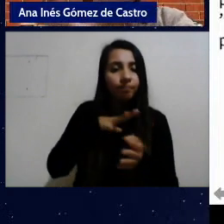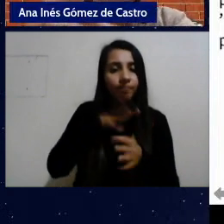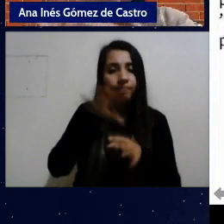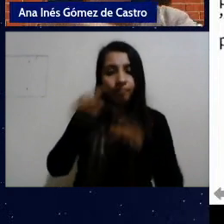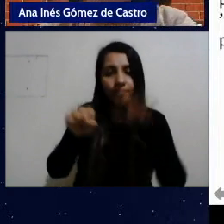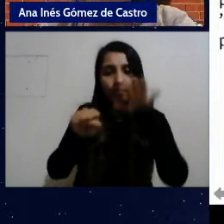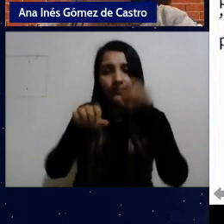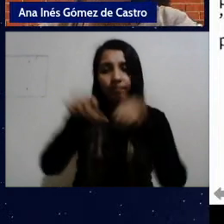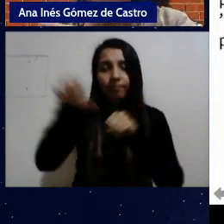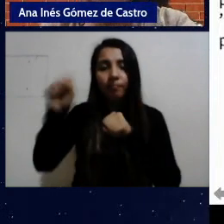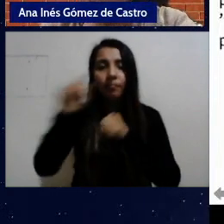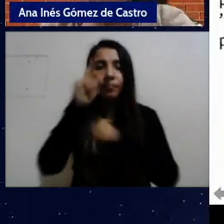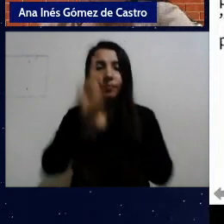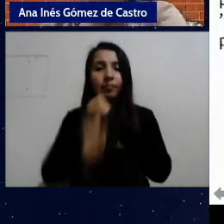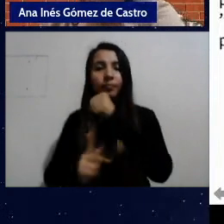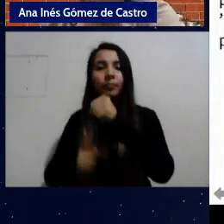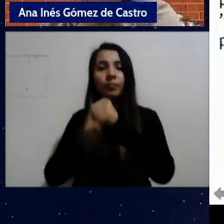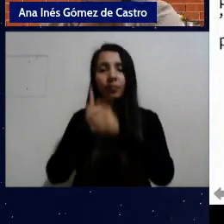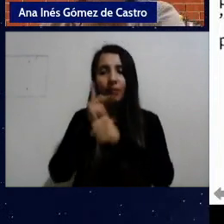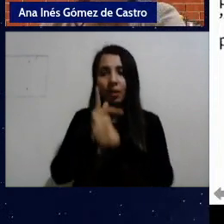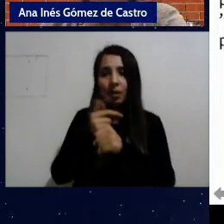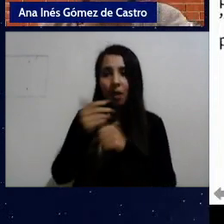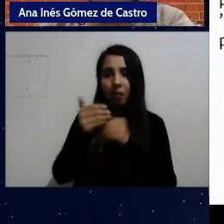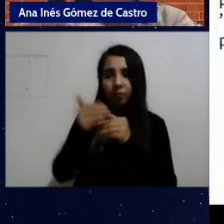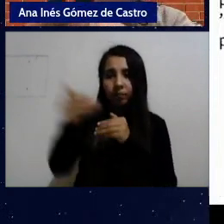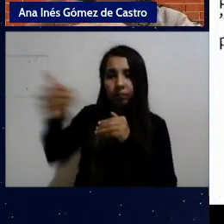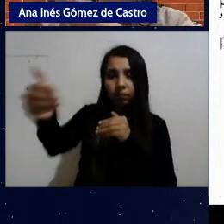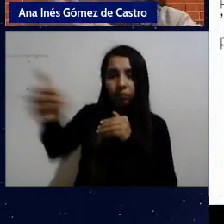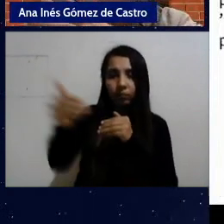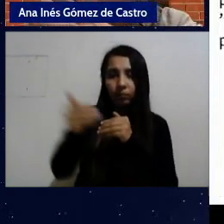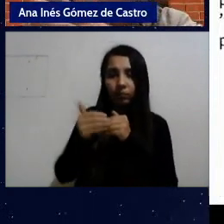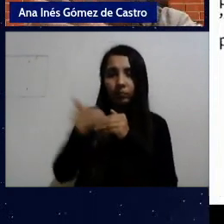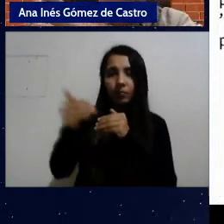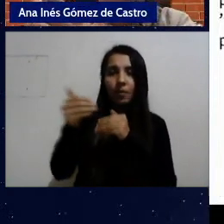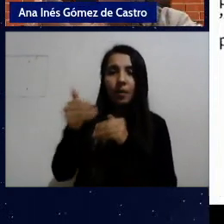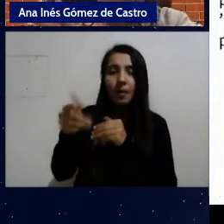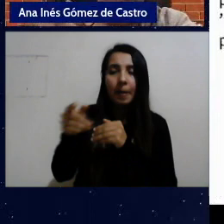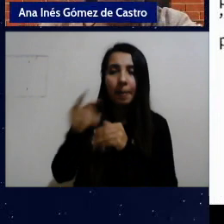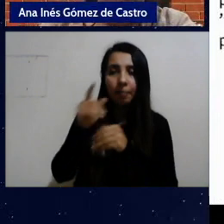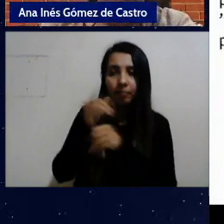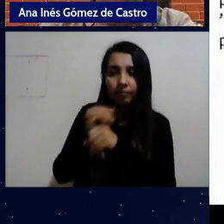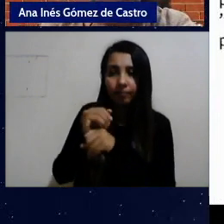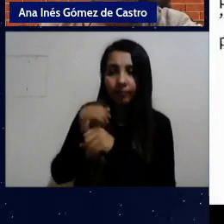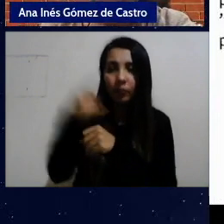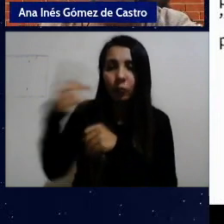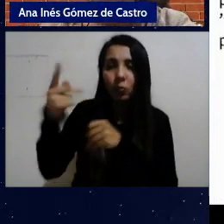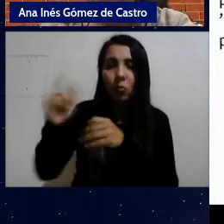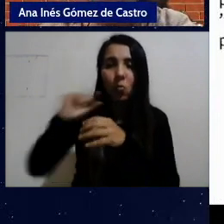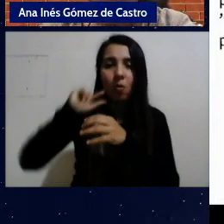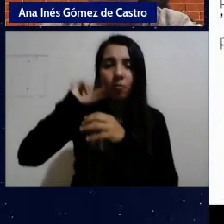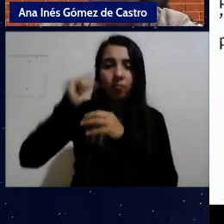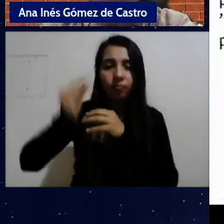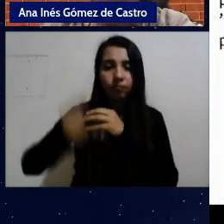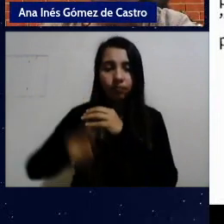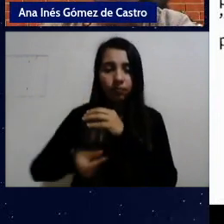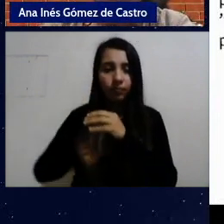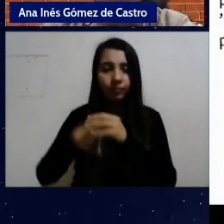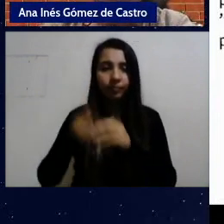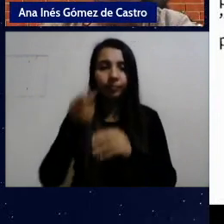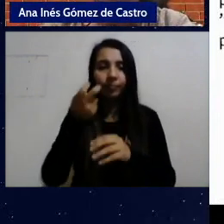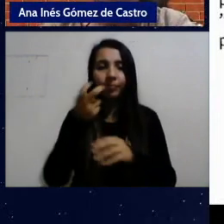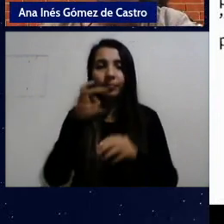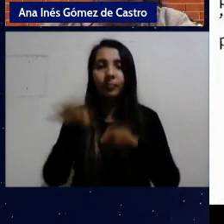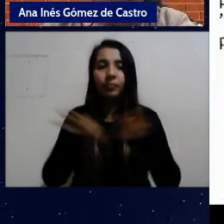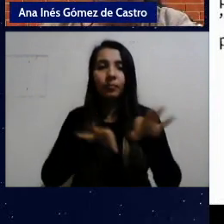localizadas, bueno, en planetas localizados a una cierta distancia de su estrella. Entonces, este es un trabajo realizado